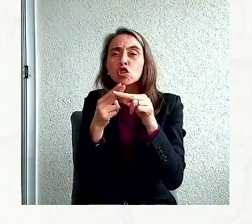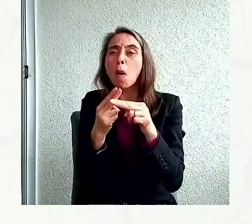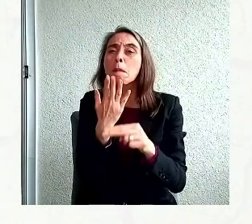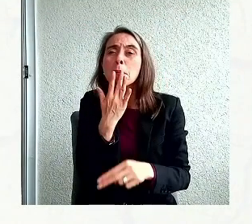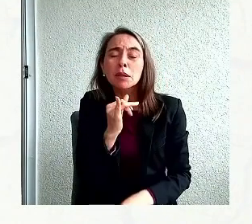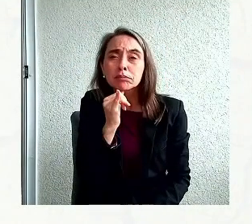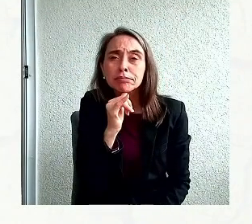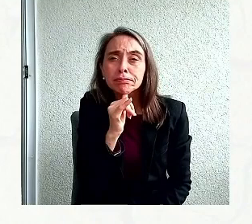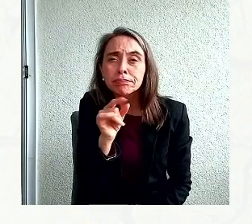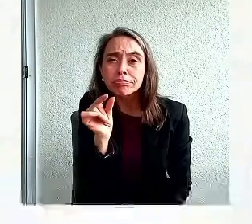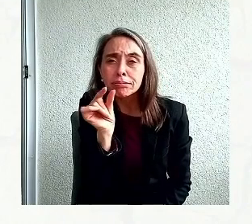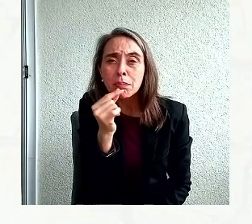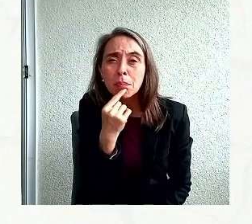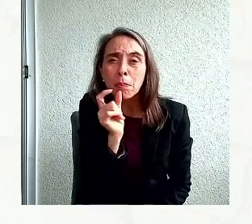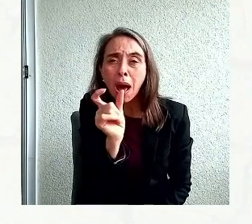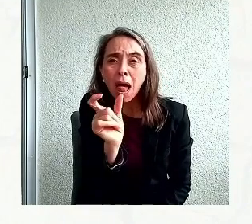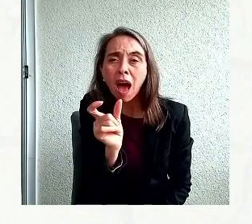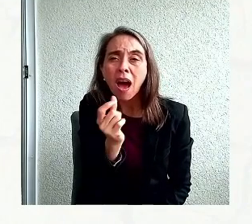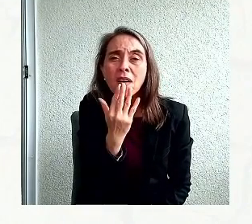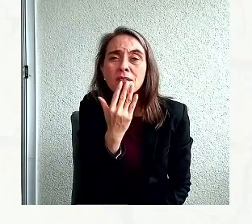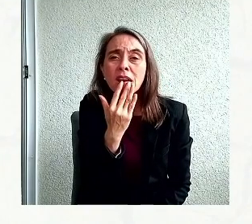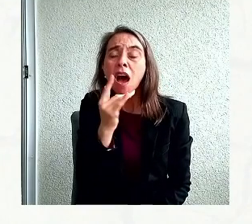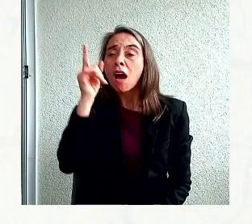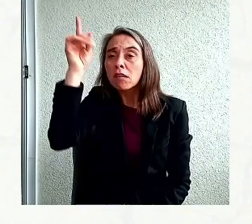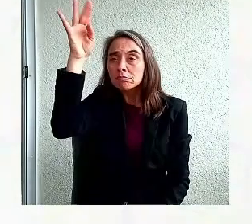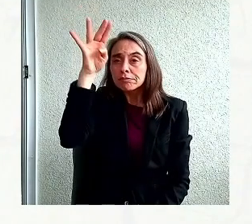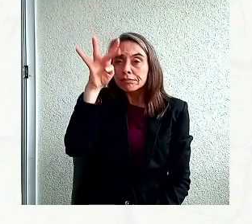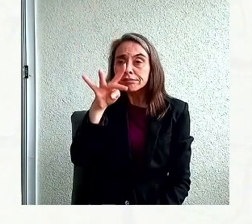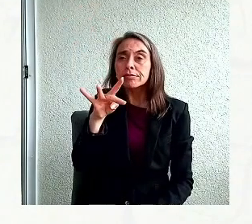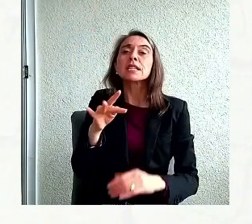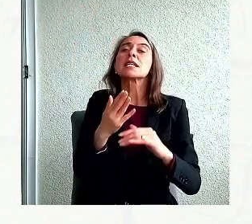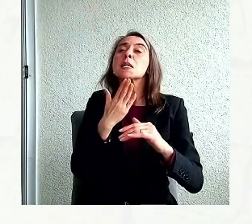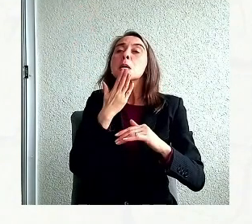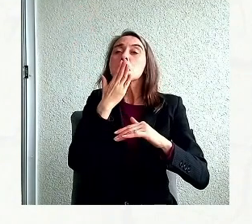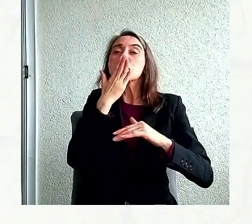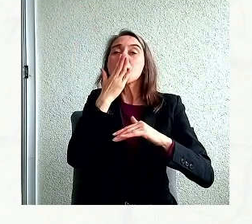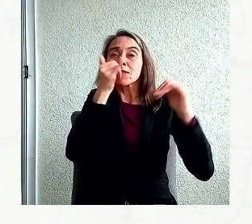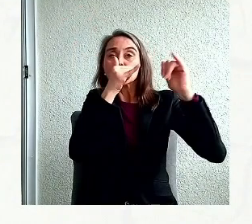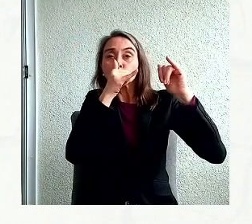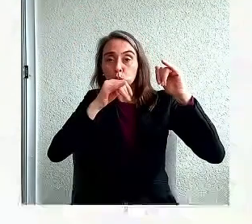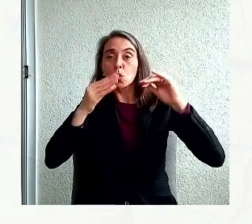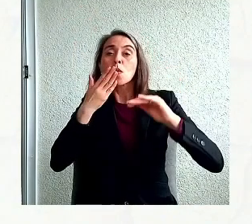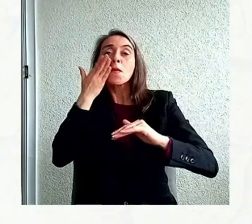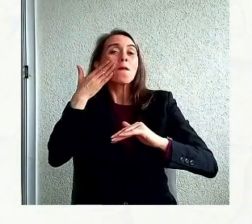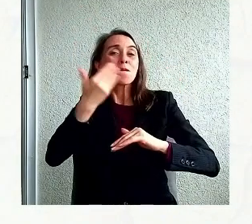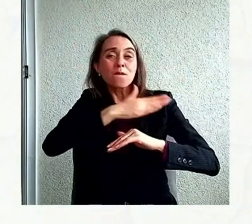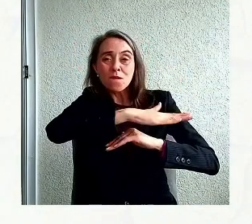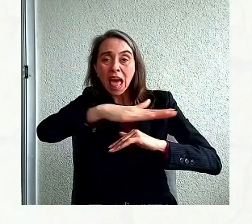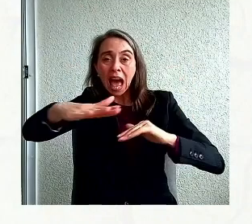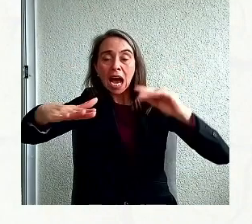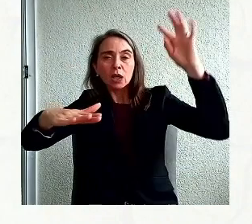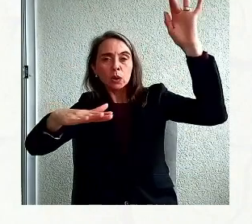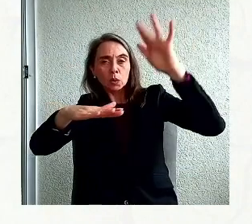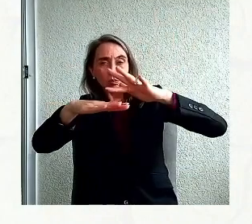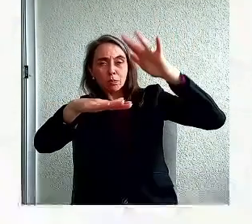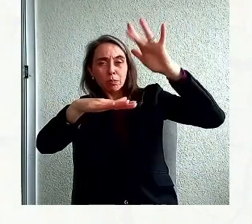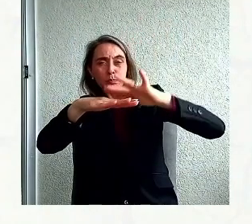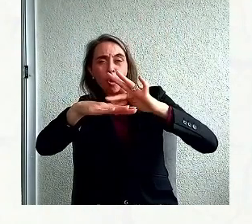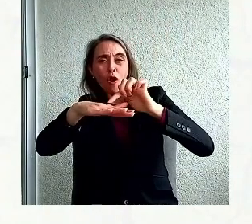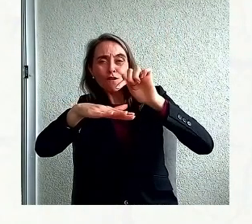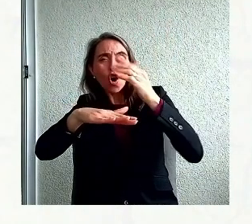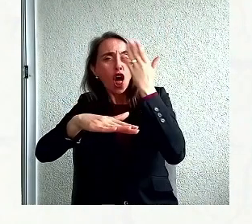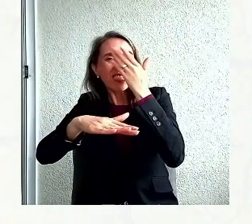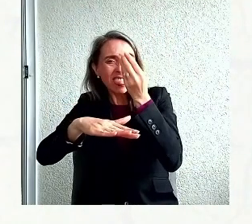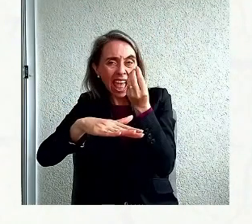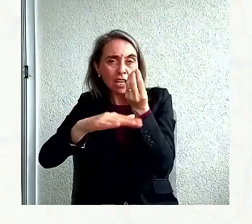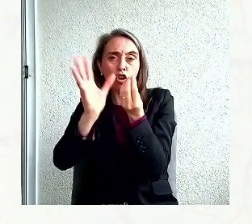partículas negras y por tanto absorben mayor radiación infrarroja. Esto hace que se acelere el proceso de derretimiento de los glaciares y finalmente produce